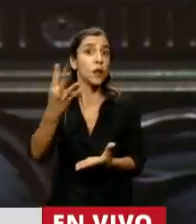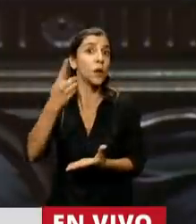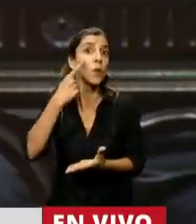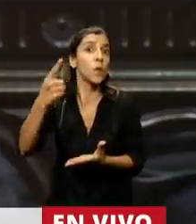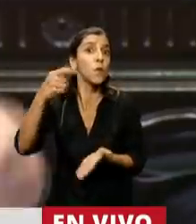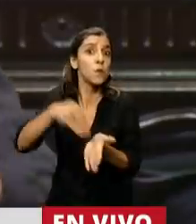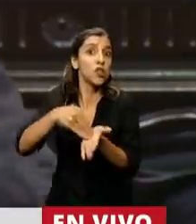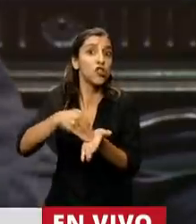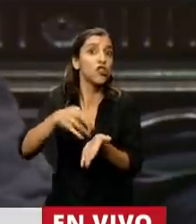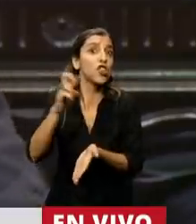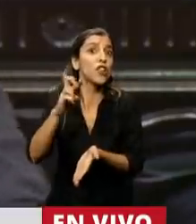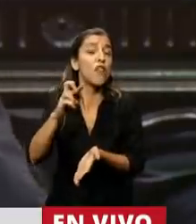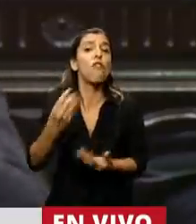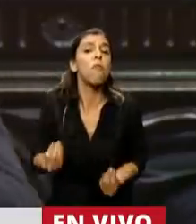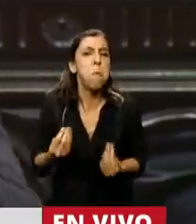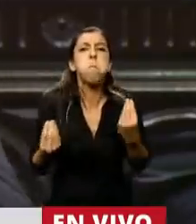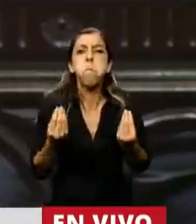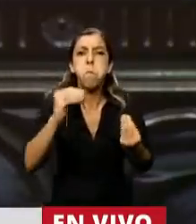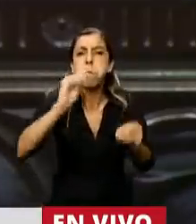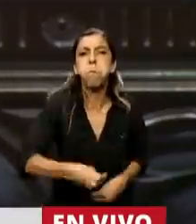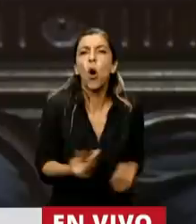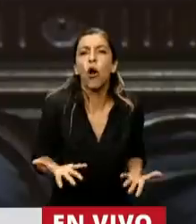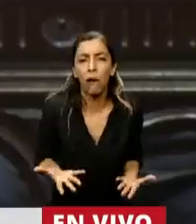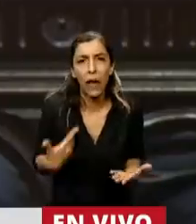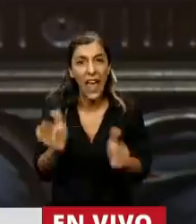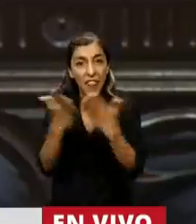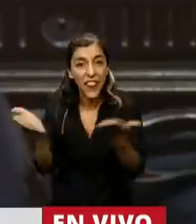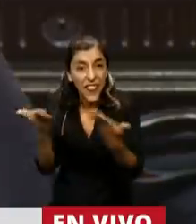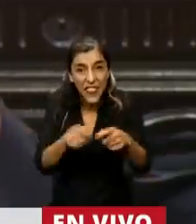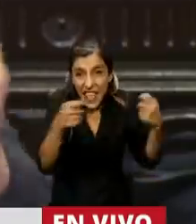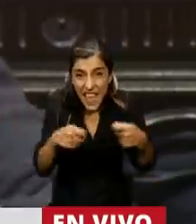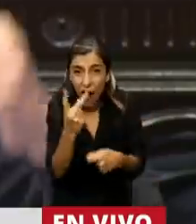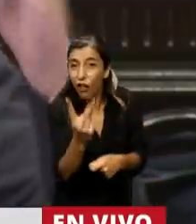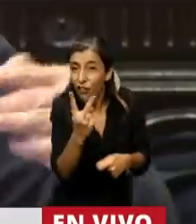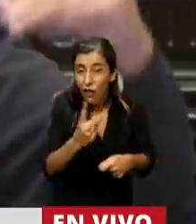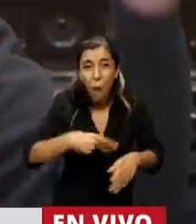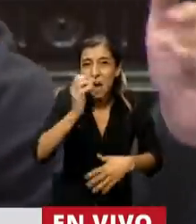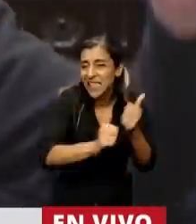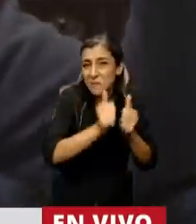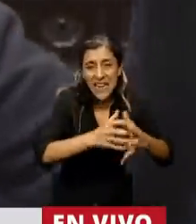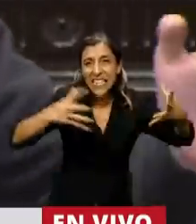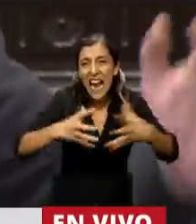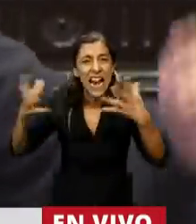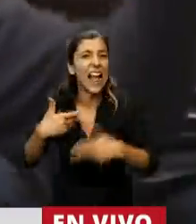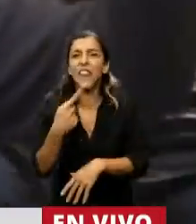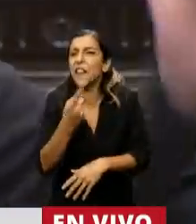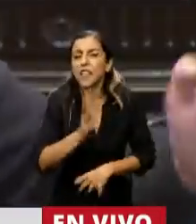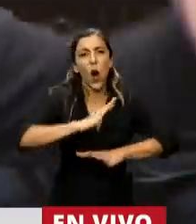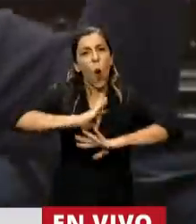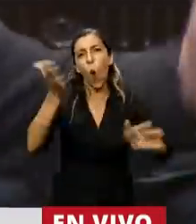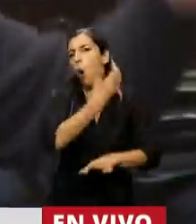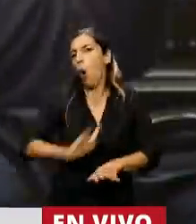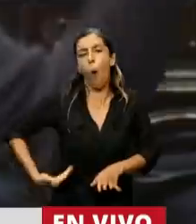de dólares porque es perdieron si los dos diarios más grande de la argentina decían que era la gestión más exitosa de la argentina y que en la